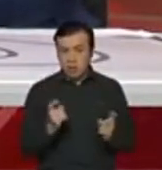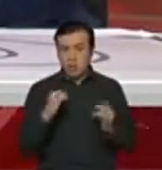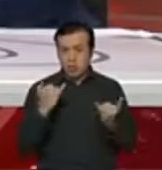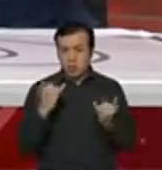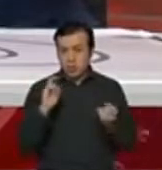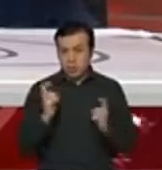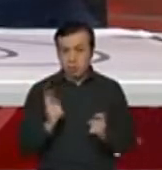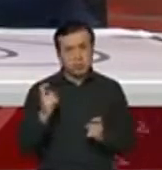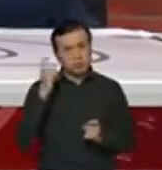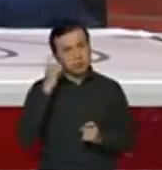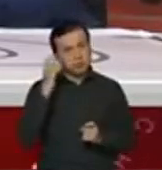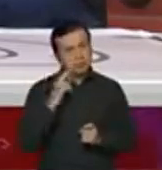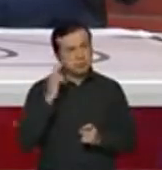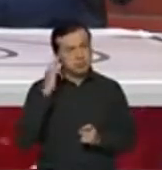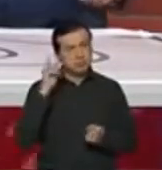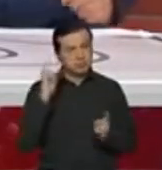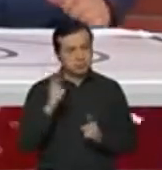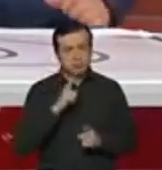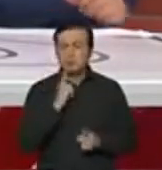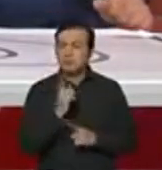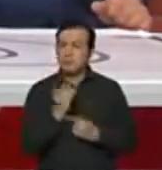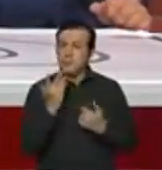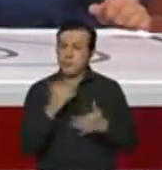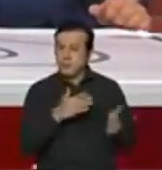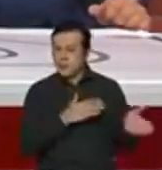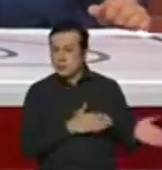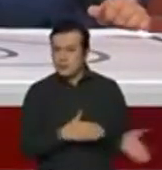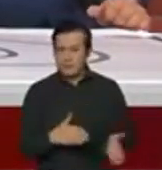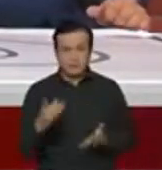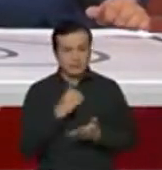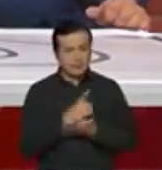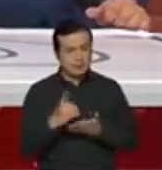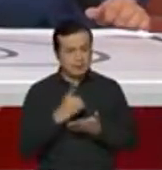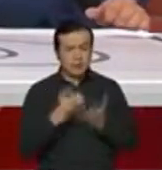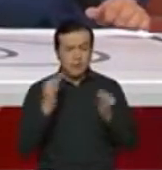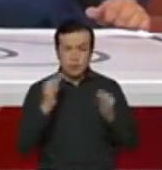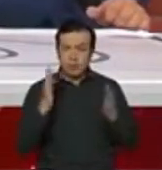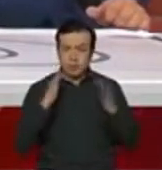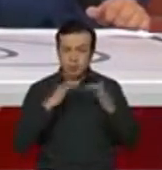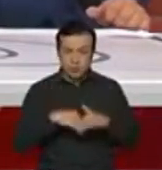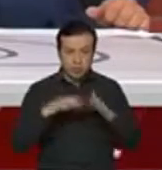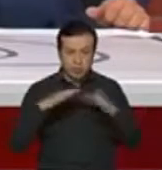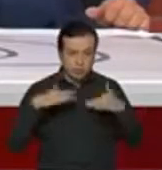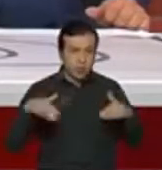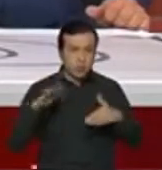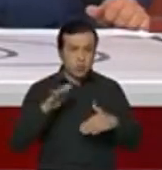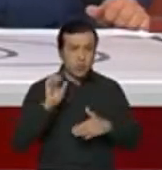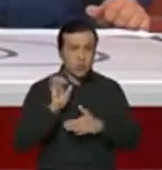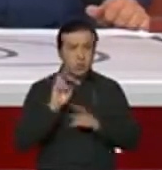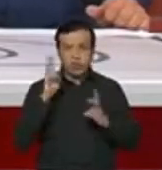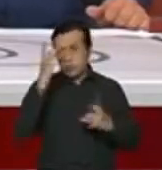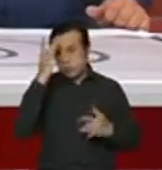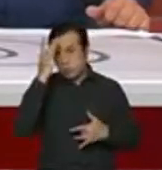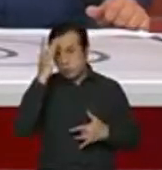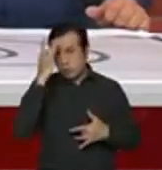escenario y seguramente cambió el escenario luego de estas semanas de crisis que ha enfrentado el país por el tema de la